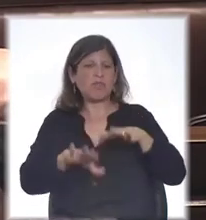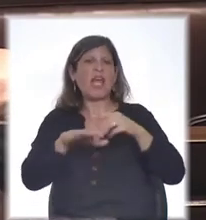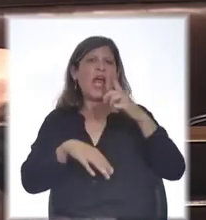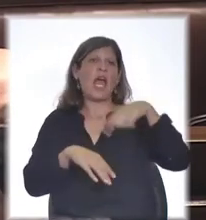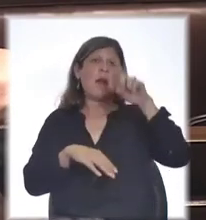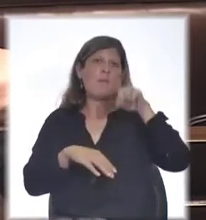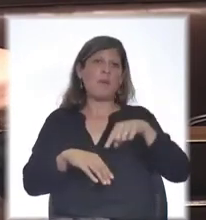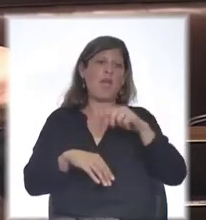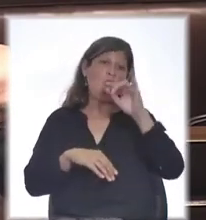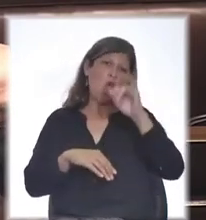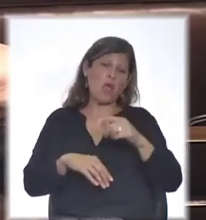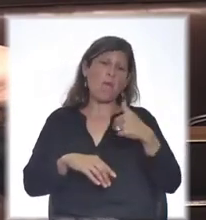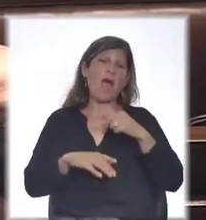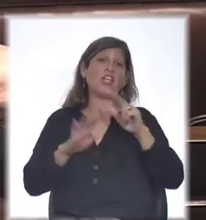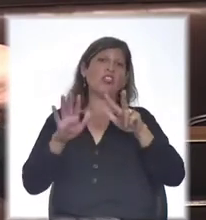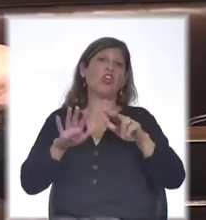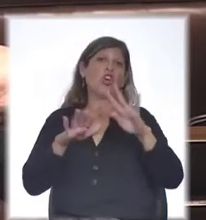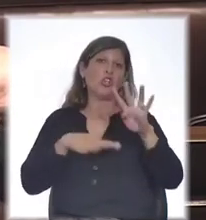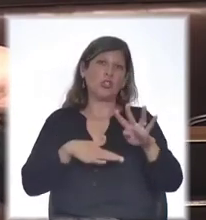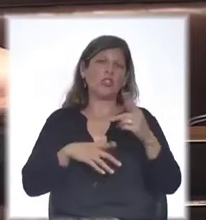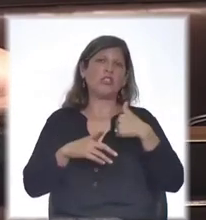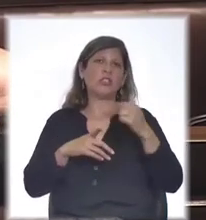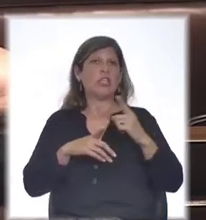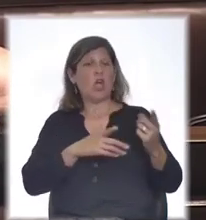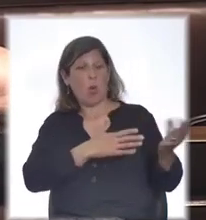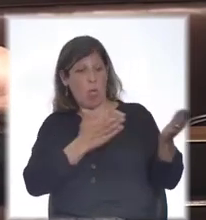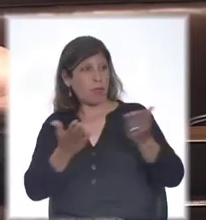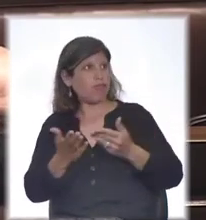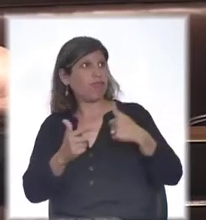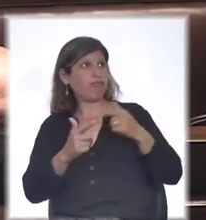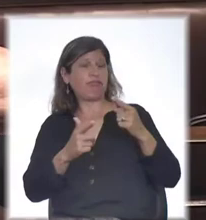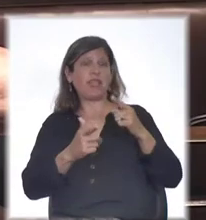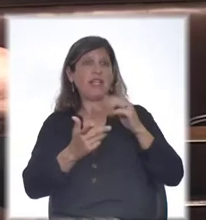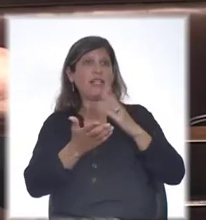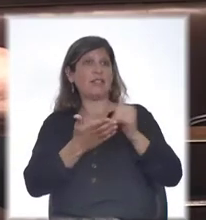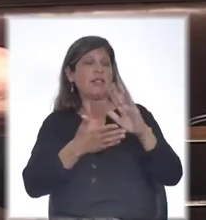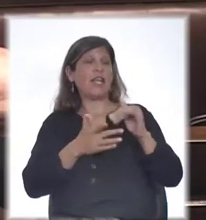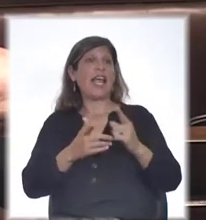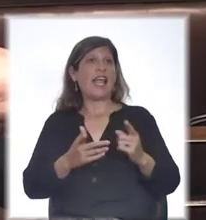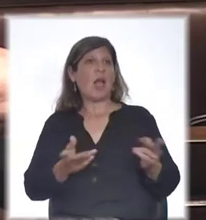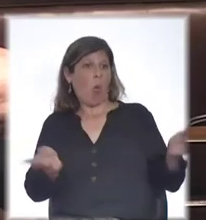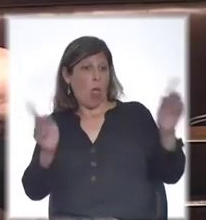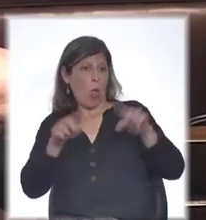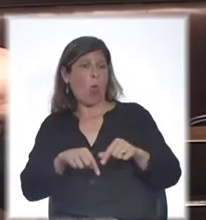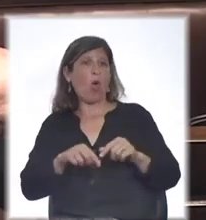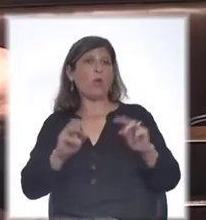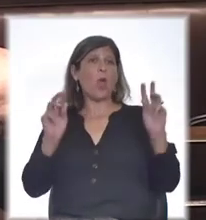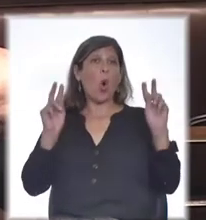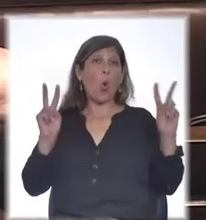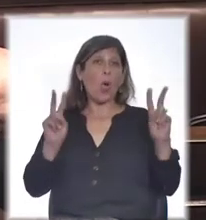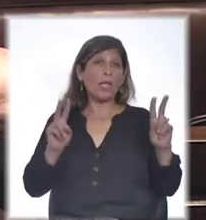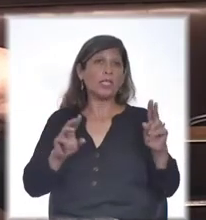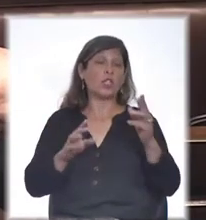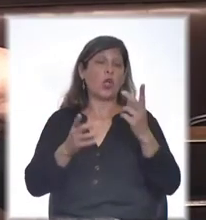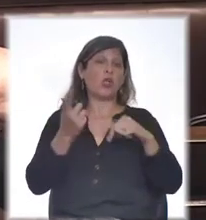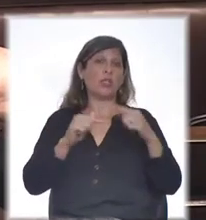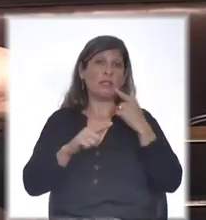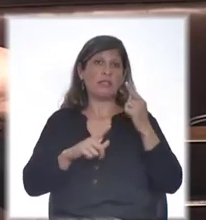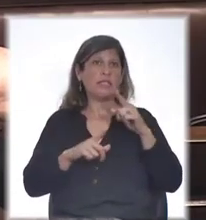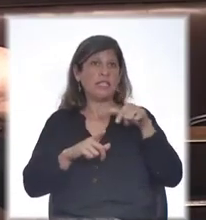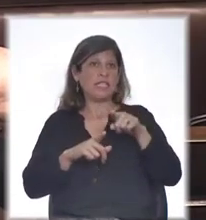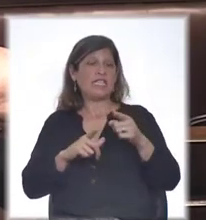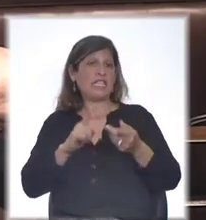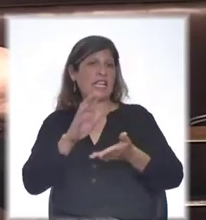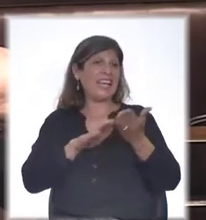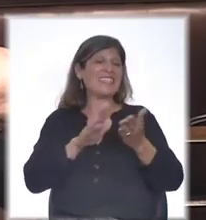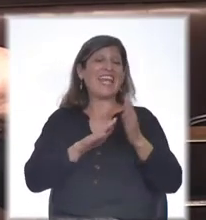del 84, el recibimiento a los exiliados, el regreso de Wilson y sus repercusiones, la salida de los presos